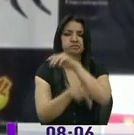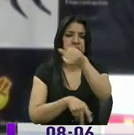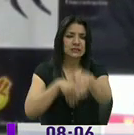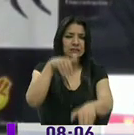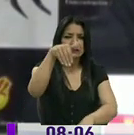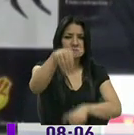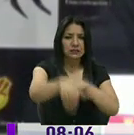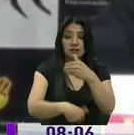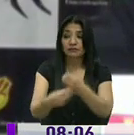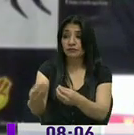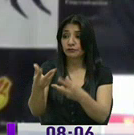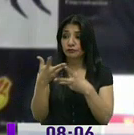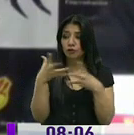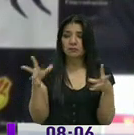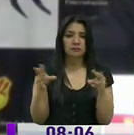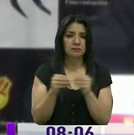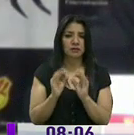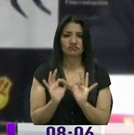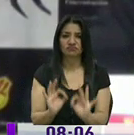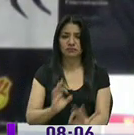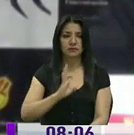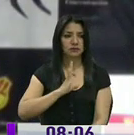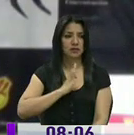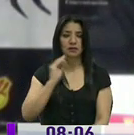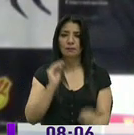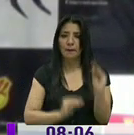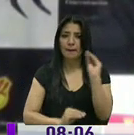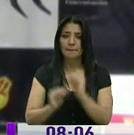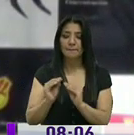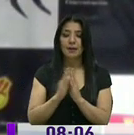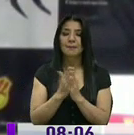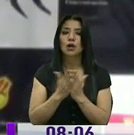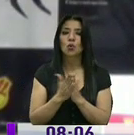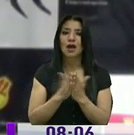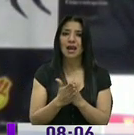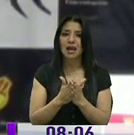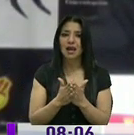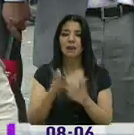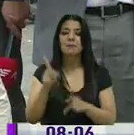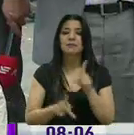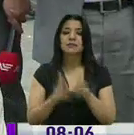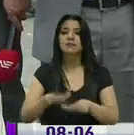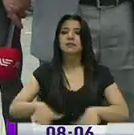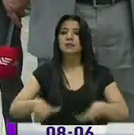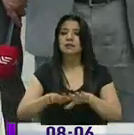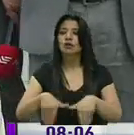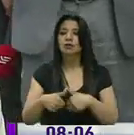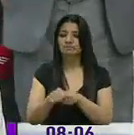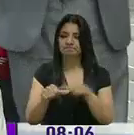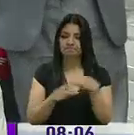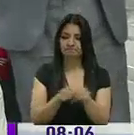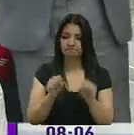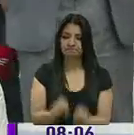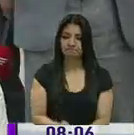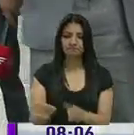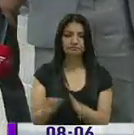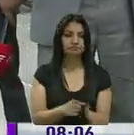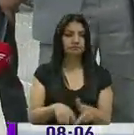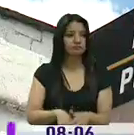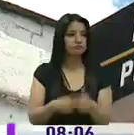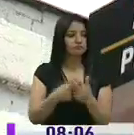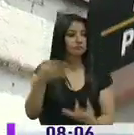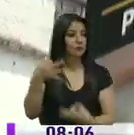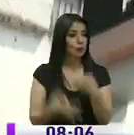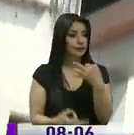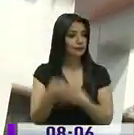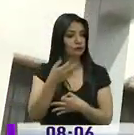información y tenemos ya elaborado los manuales para el manejo de las piscinas así también mencionó que iniciarán un juicio penal